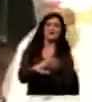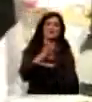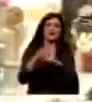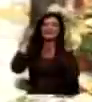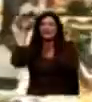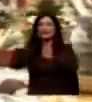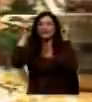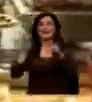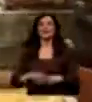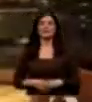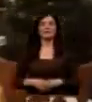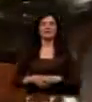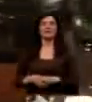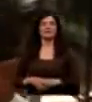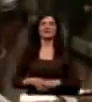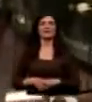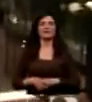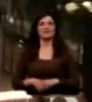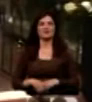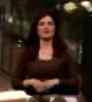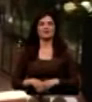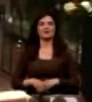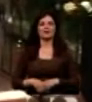barras que nunca faltan.